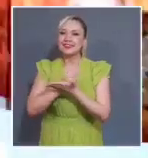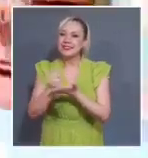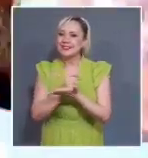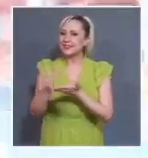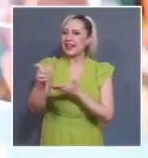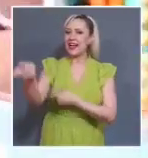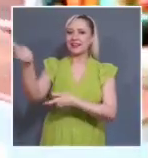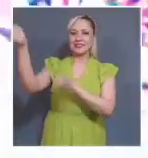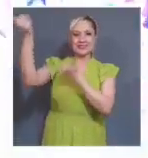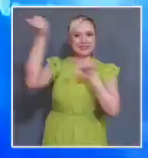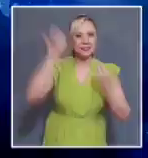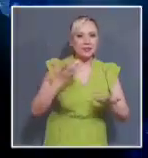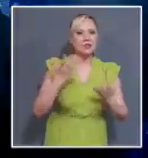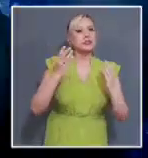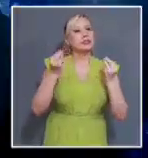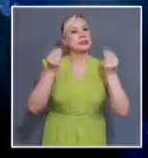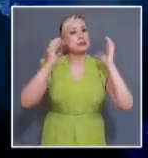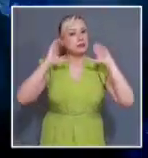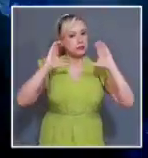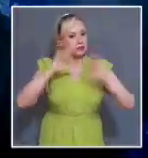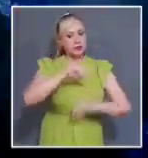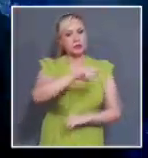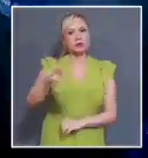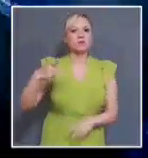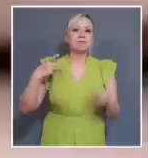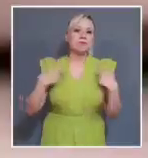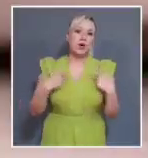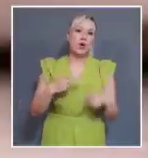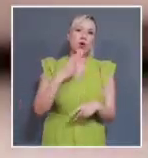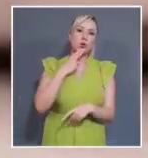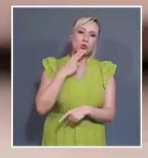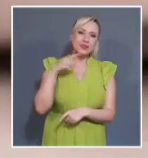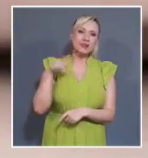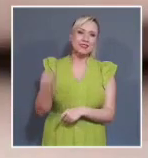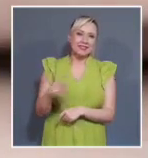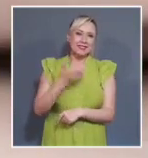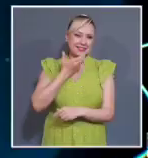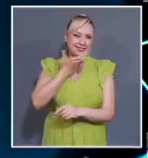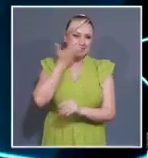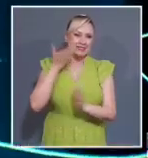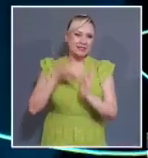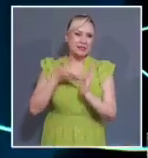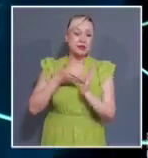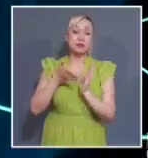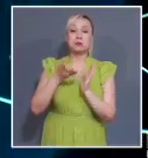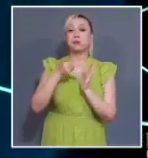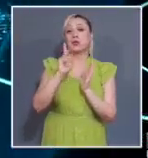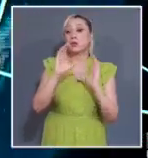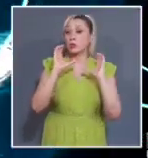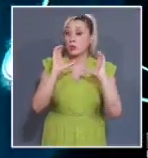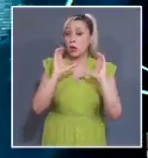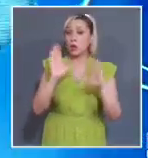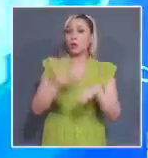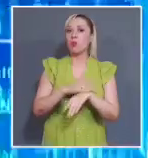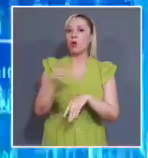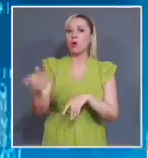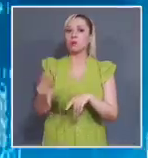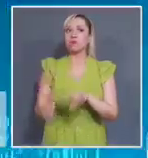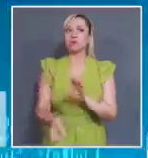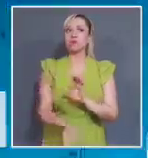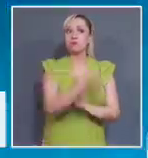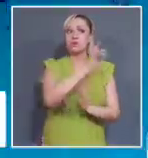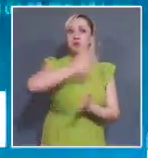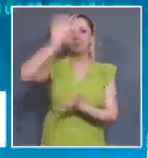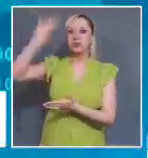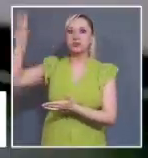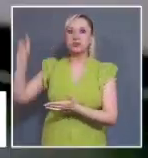las personas usuarias de diversos servicios en línea desconocen que estos son compartidos en todo el mundo. Por ello es fundamental que desde